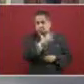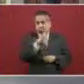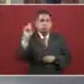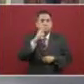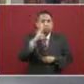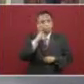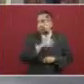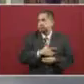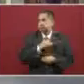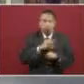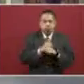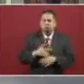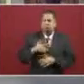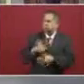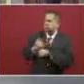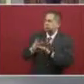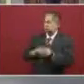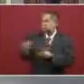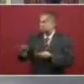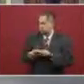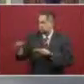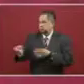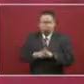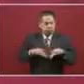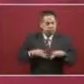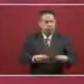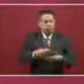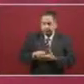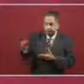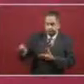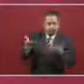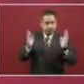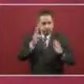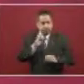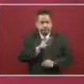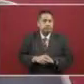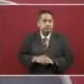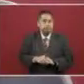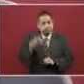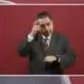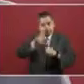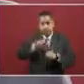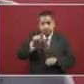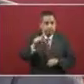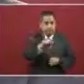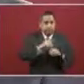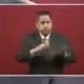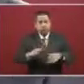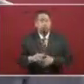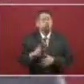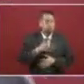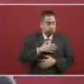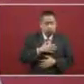universidades informaran sobre el ejercicio del presupuesto, que los rectores informaran. Yo voy a